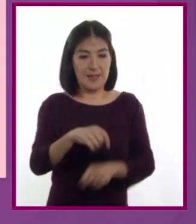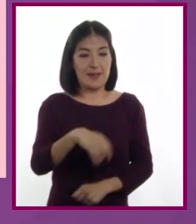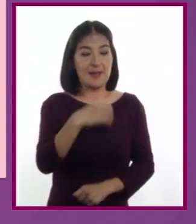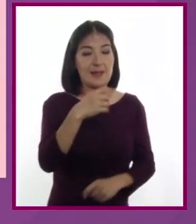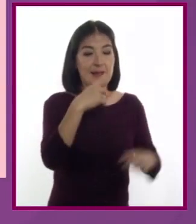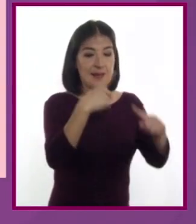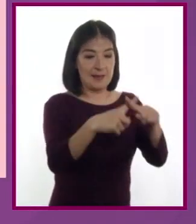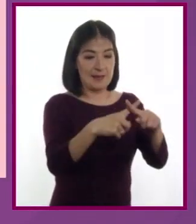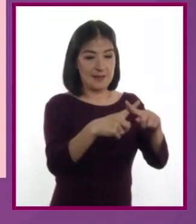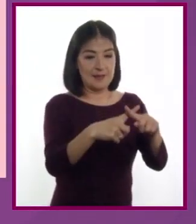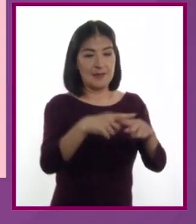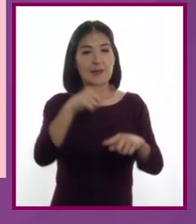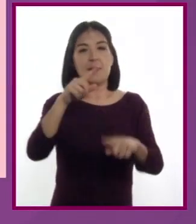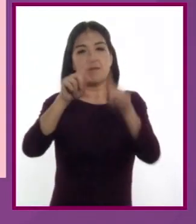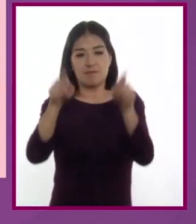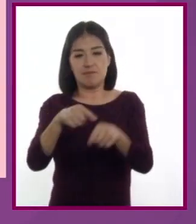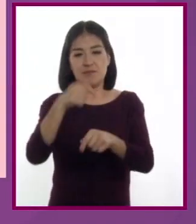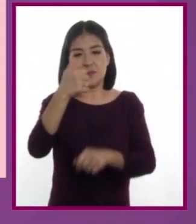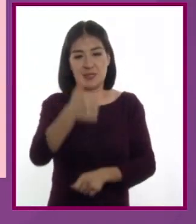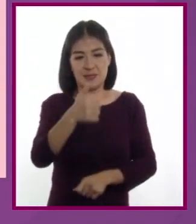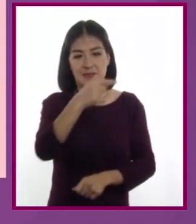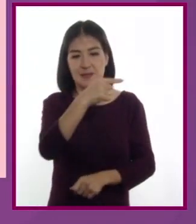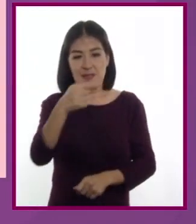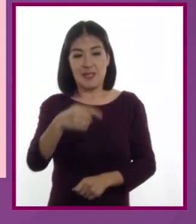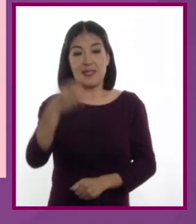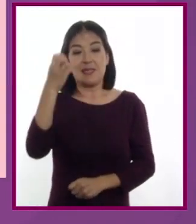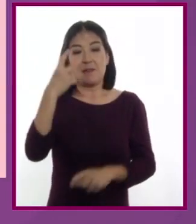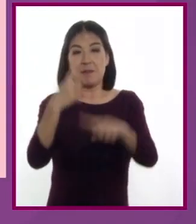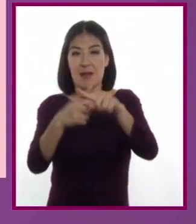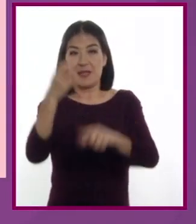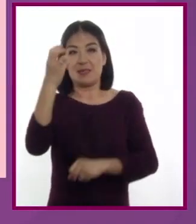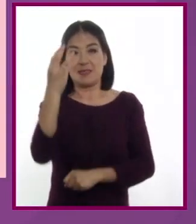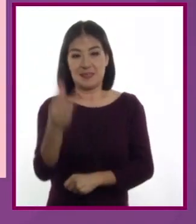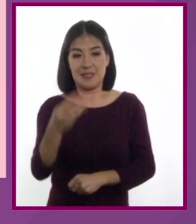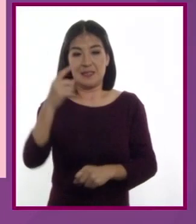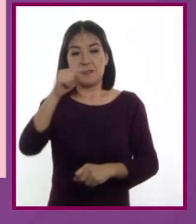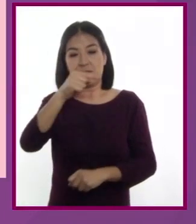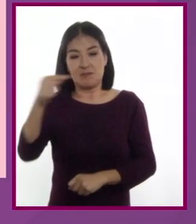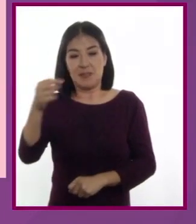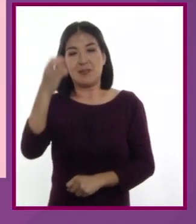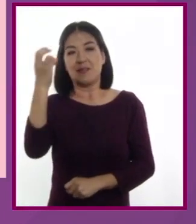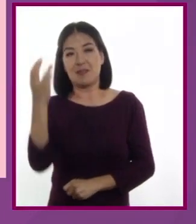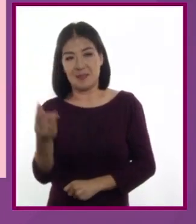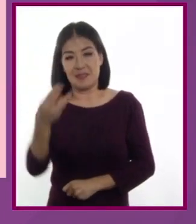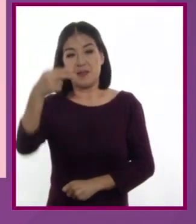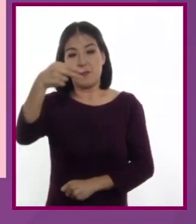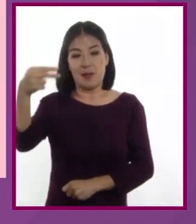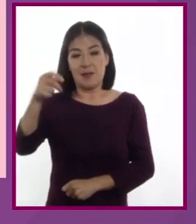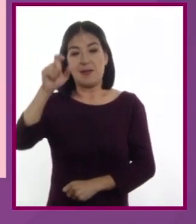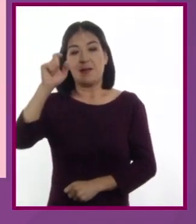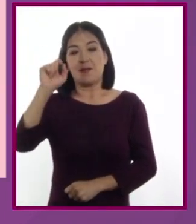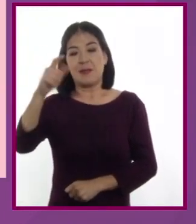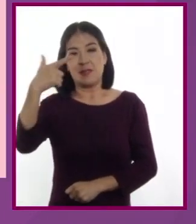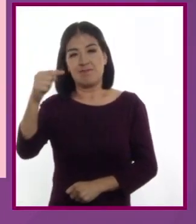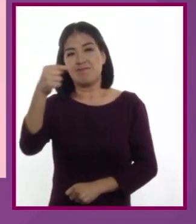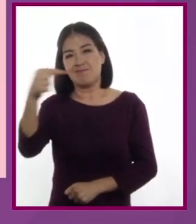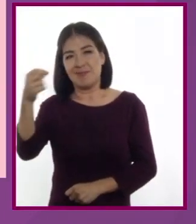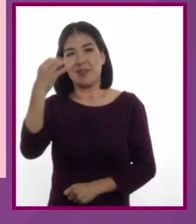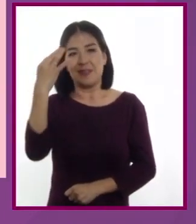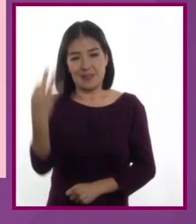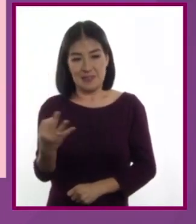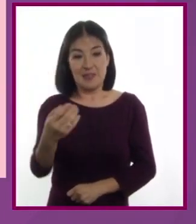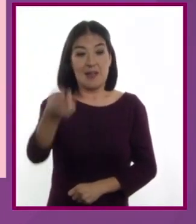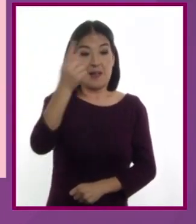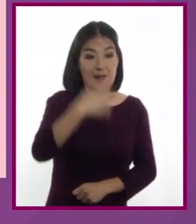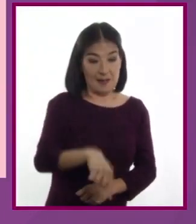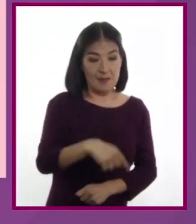x por 6 negativo más 3 menos 3 igual a 27 menos 3. Al simplificar, tenemos